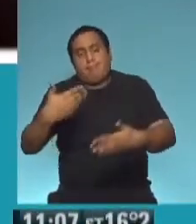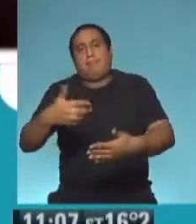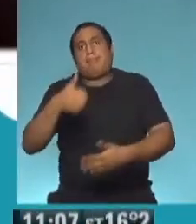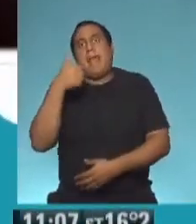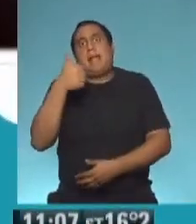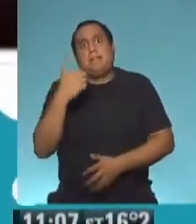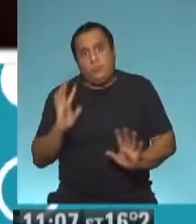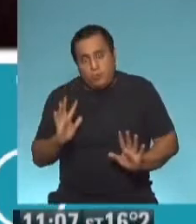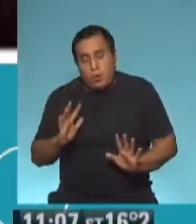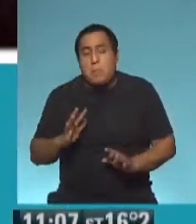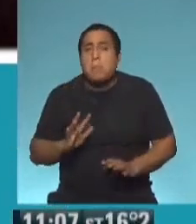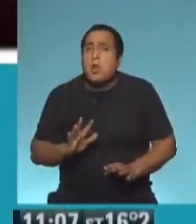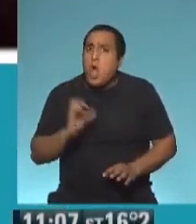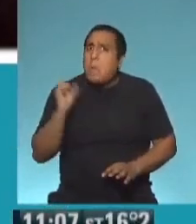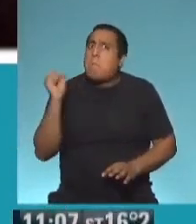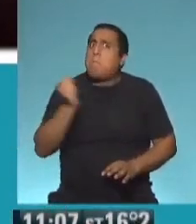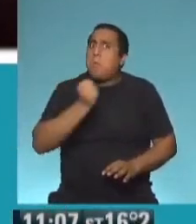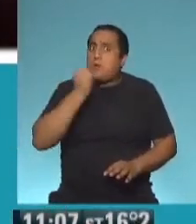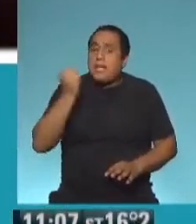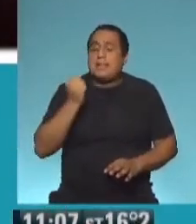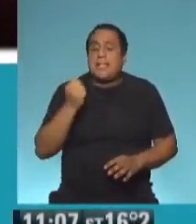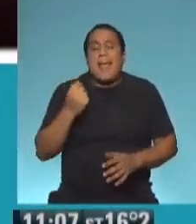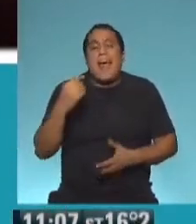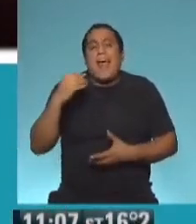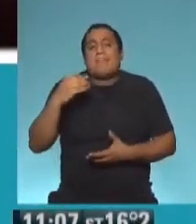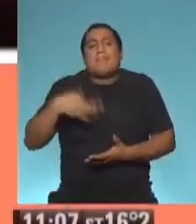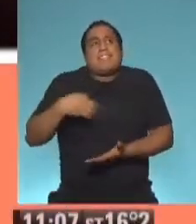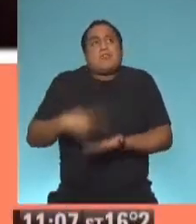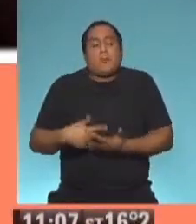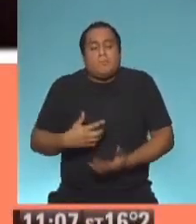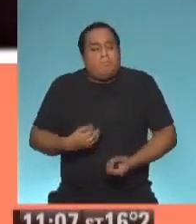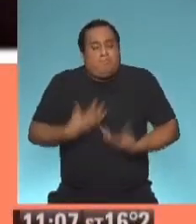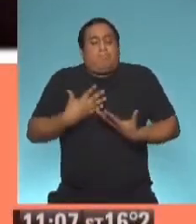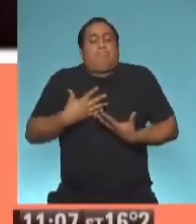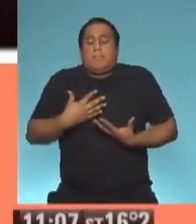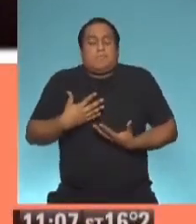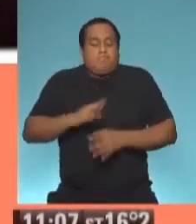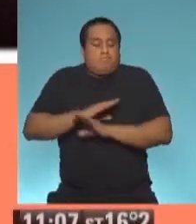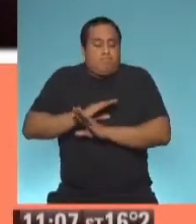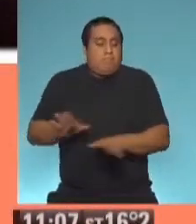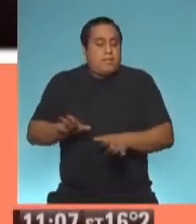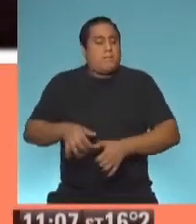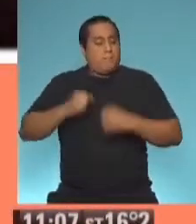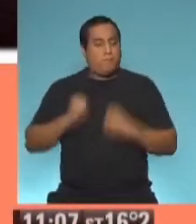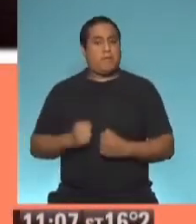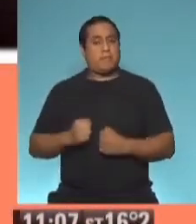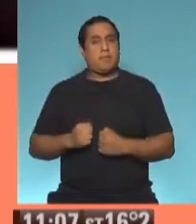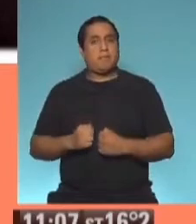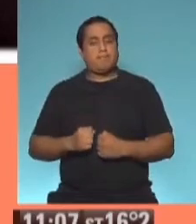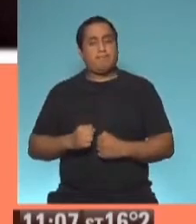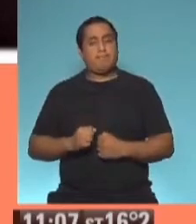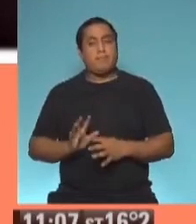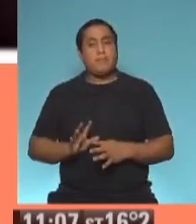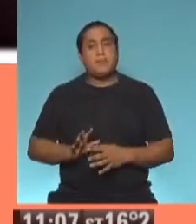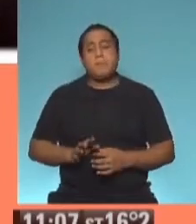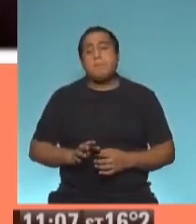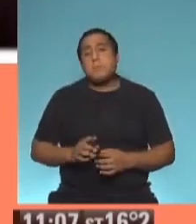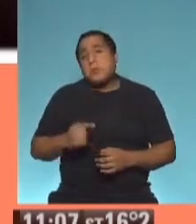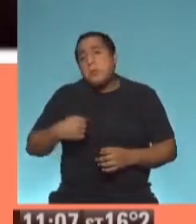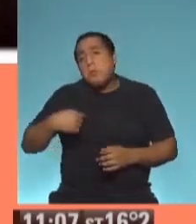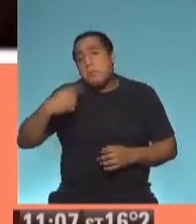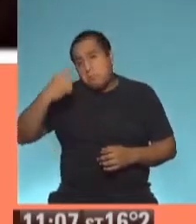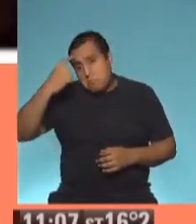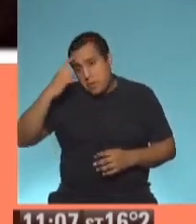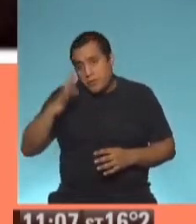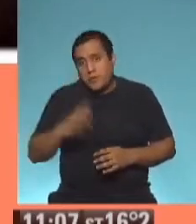Pero determinante es la voluntad. En ese punto yo trato de no ponerlo en términos de voluntad, porque parece